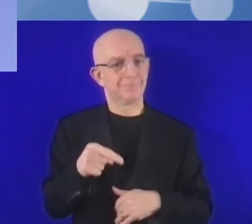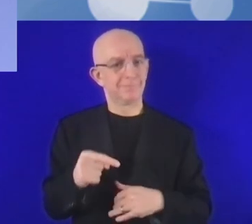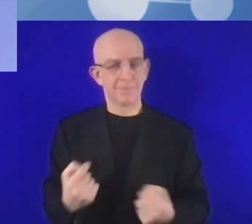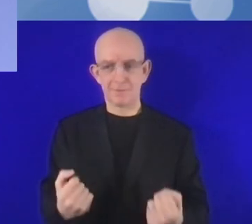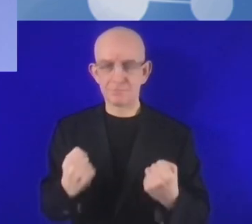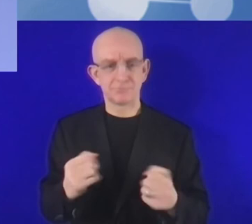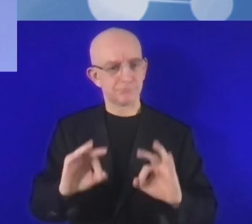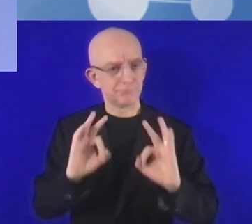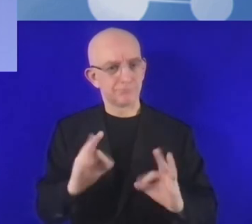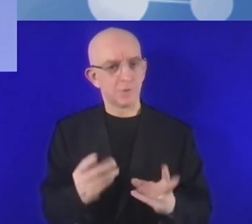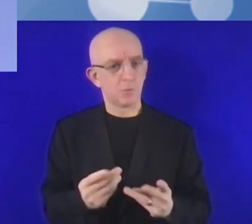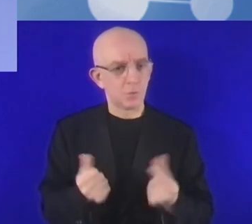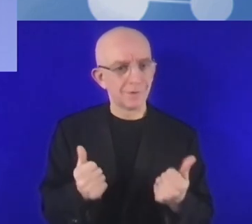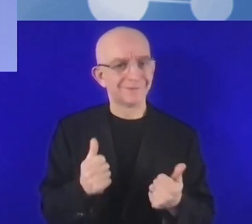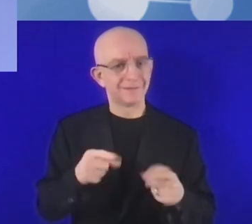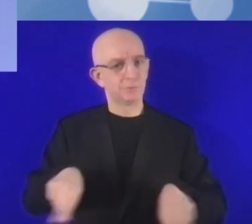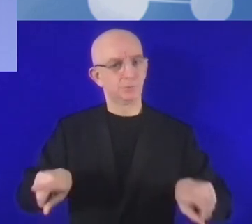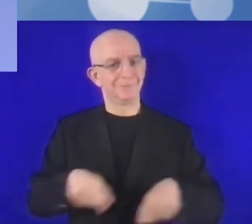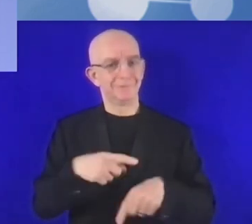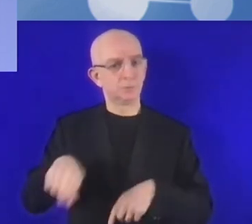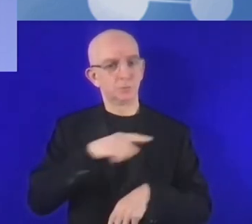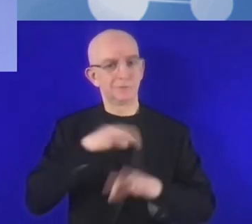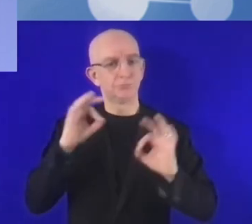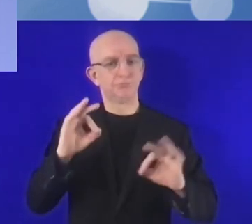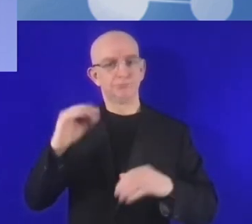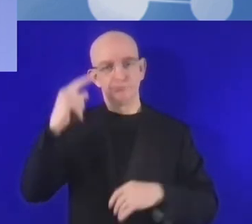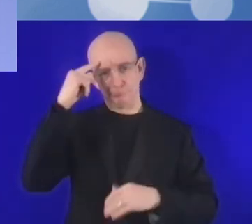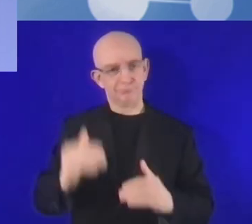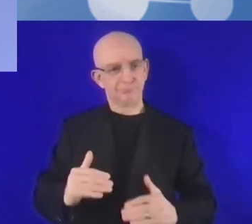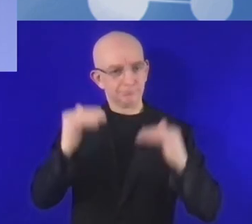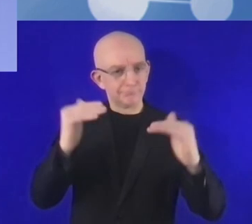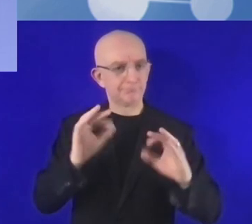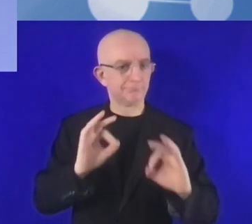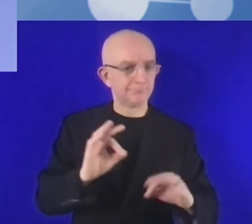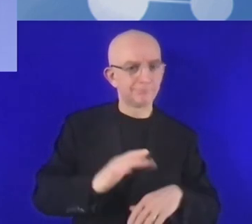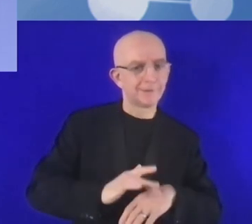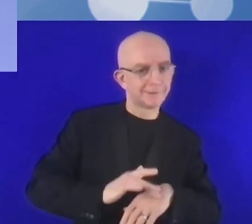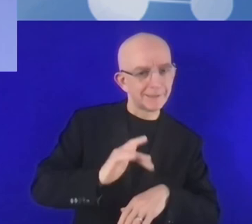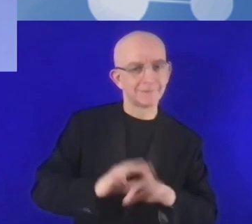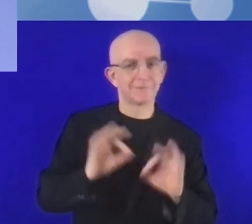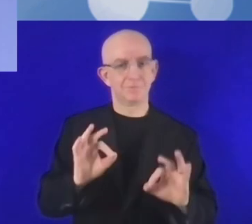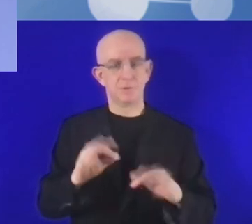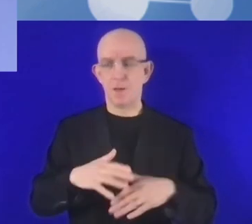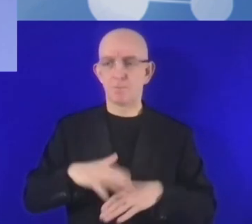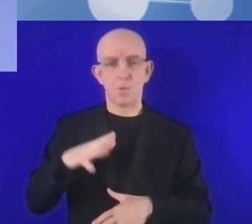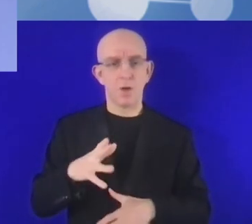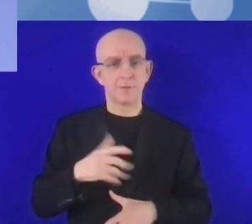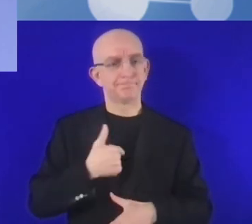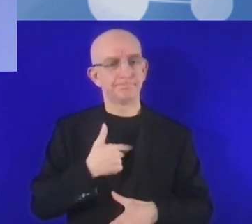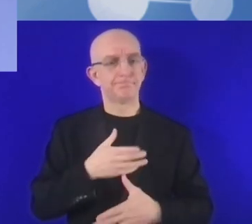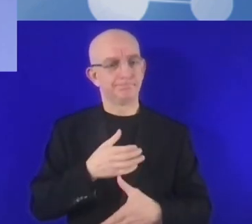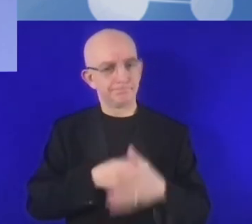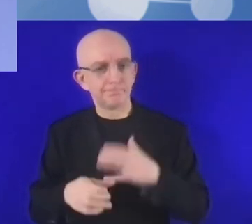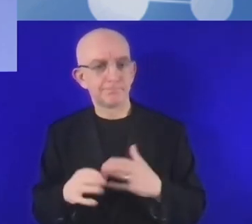fomentar nuestra empatía y ser cada vez seres humanos más felices y más sanos, que es al final el objetivo